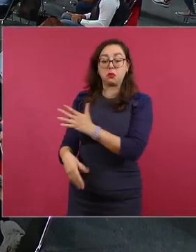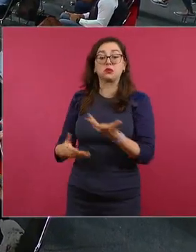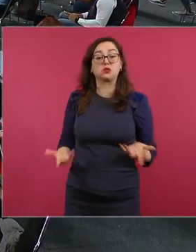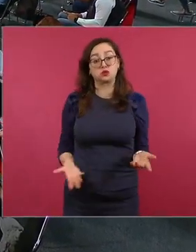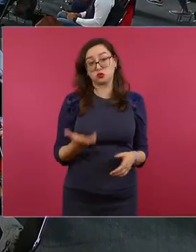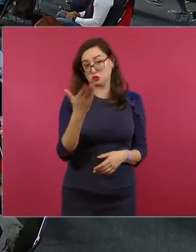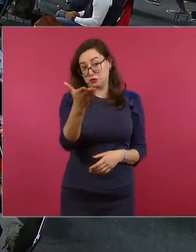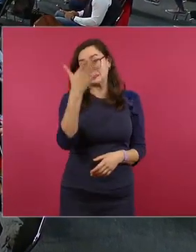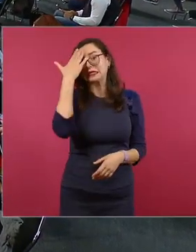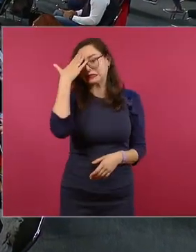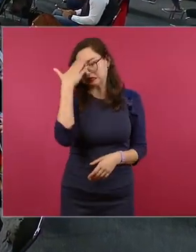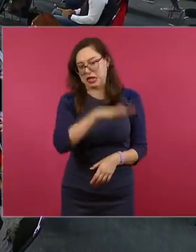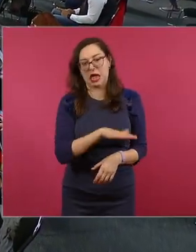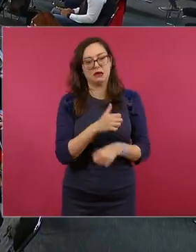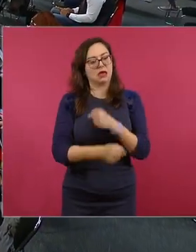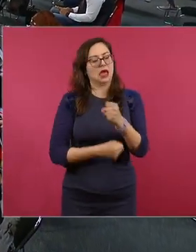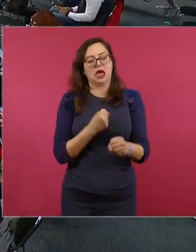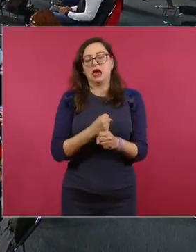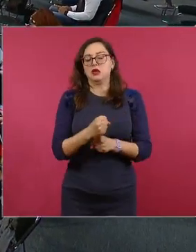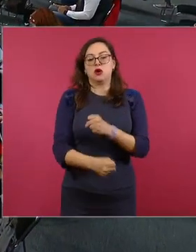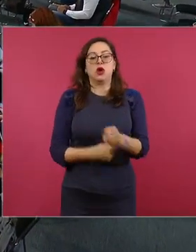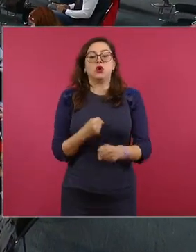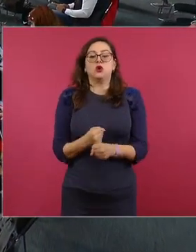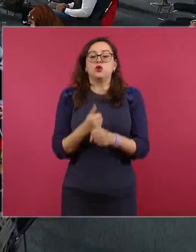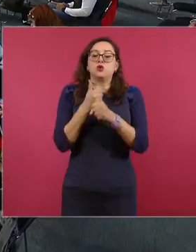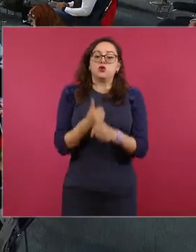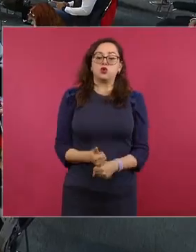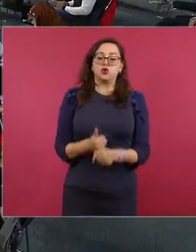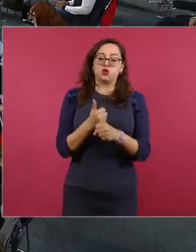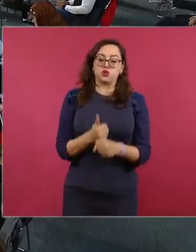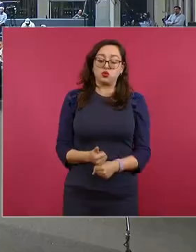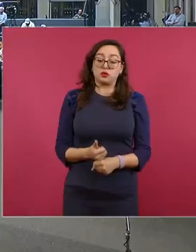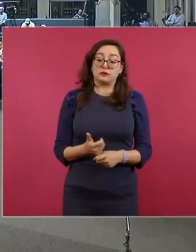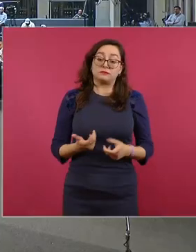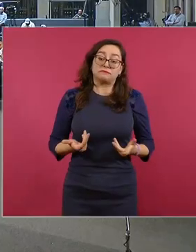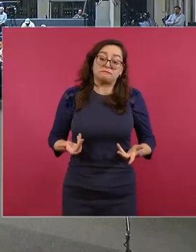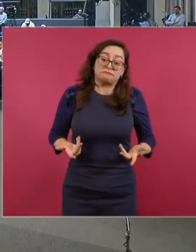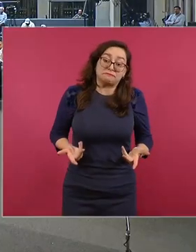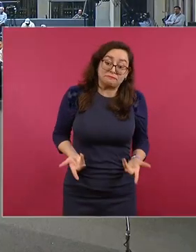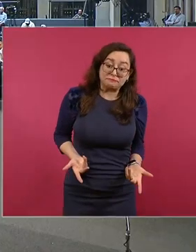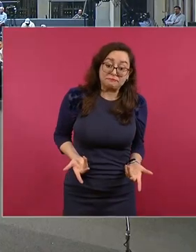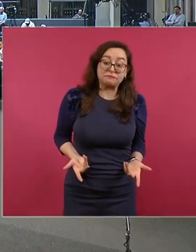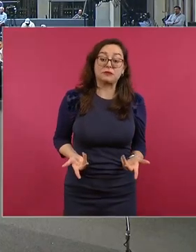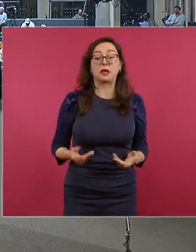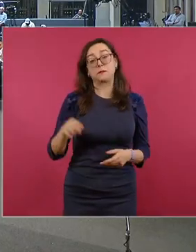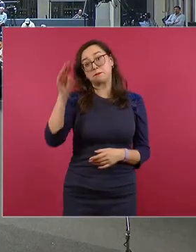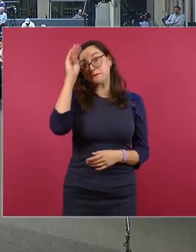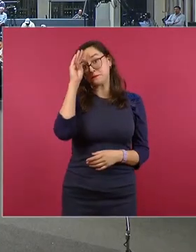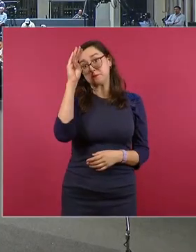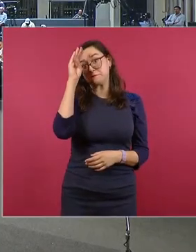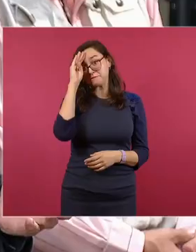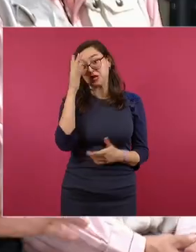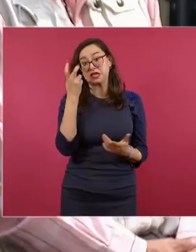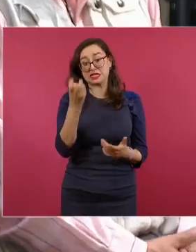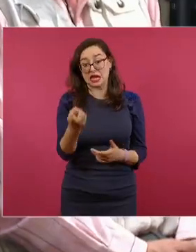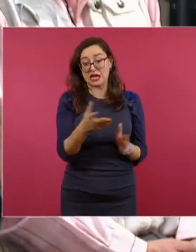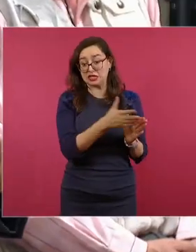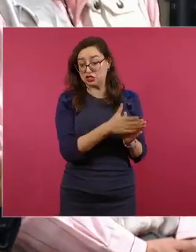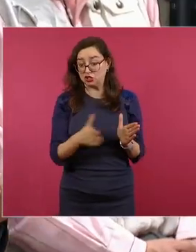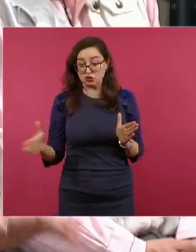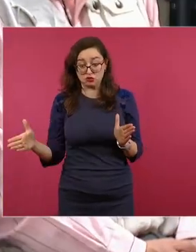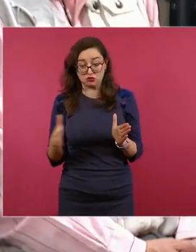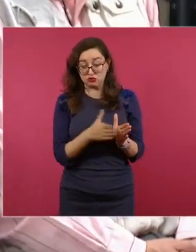sufrieron durante muchos años y me gustaría saber si usted cree que ese régimen, esa época, ya